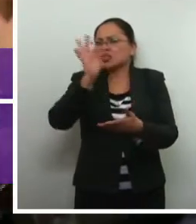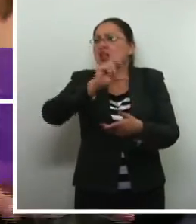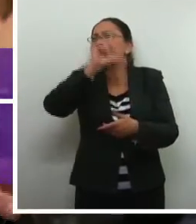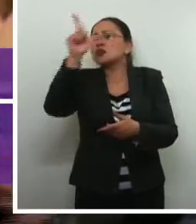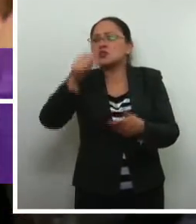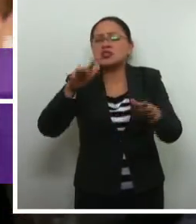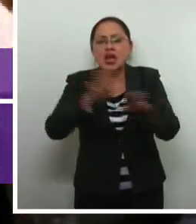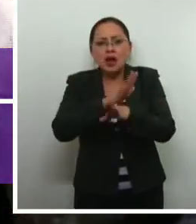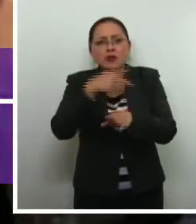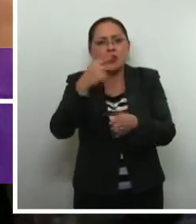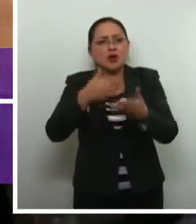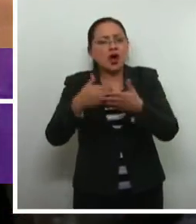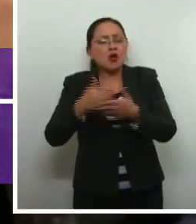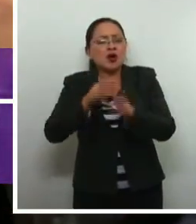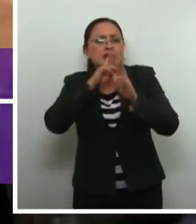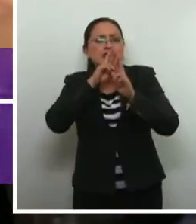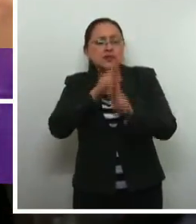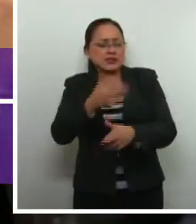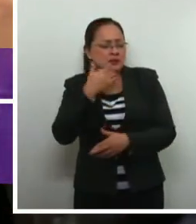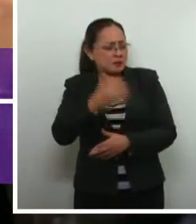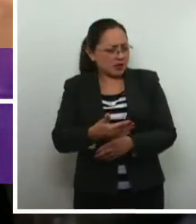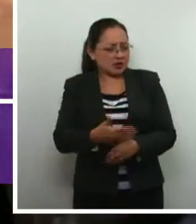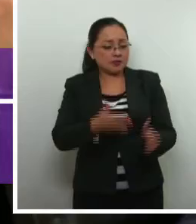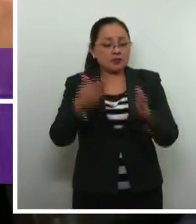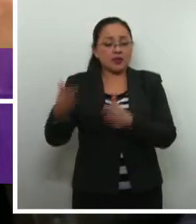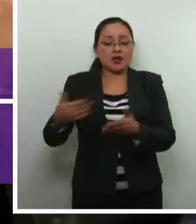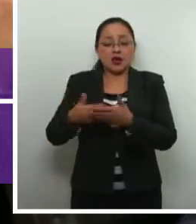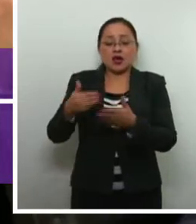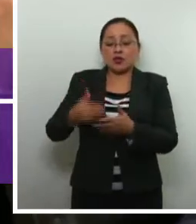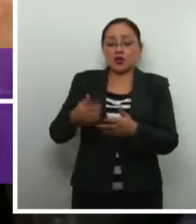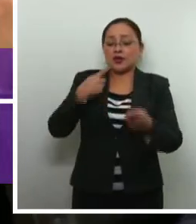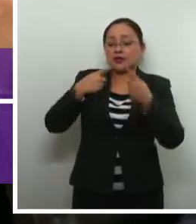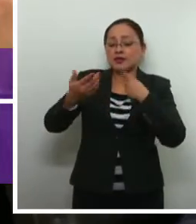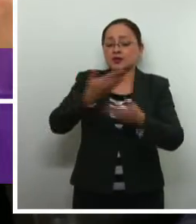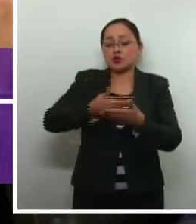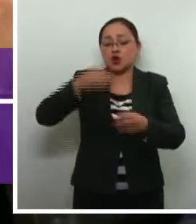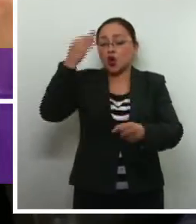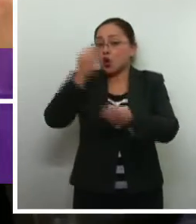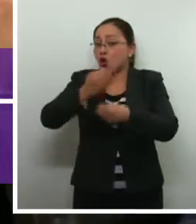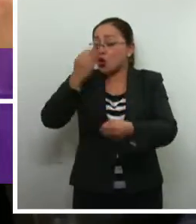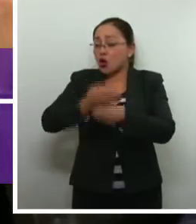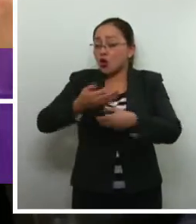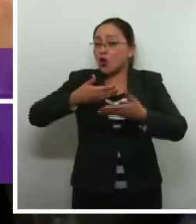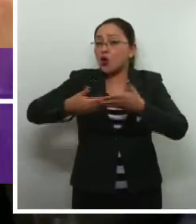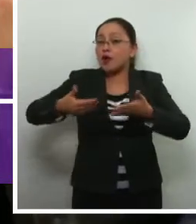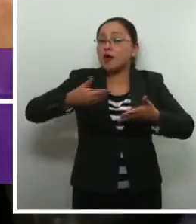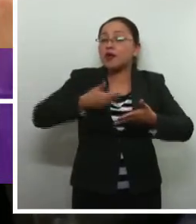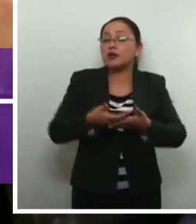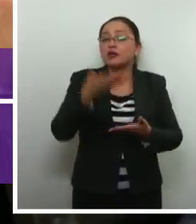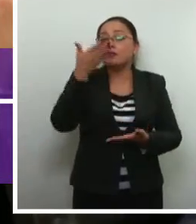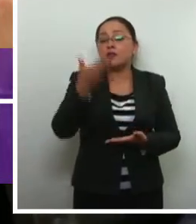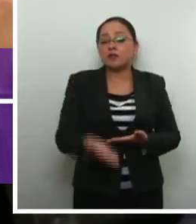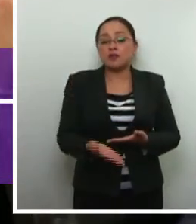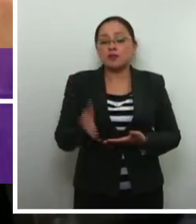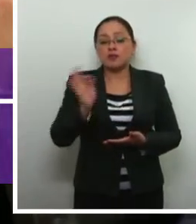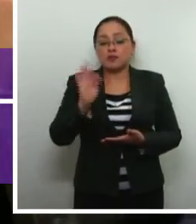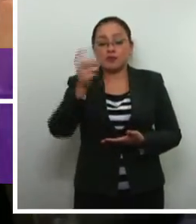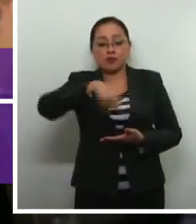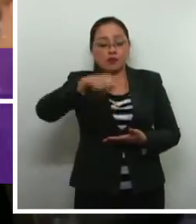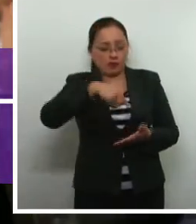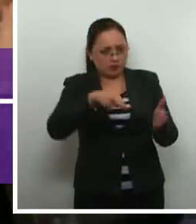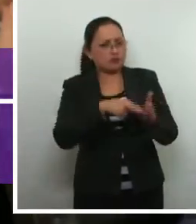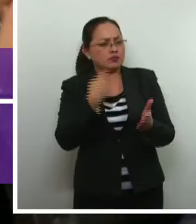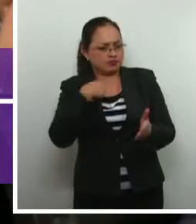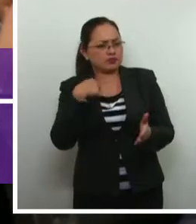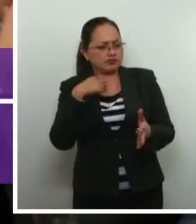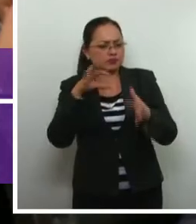buenos resultados. Lo que hoy está a discusión aquí, en este momento, es que, incluso suscritas por un servidor,